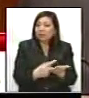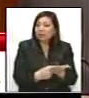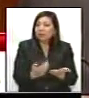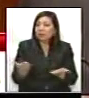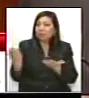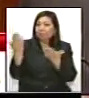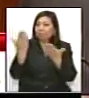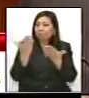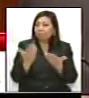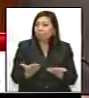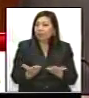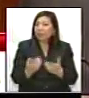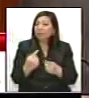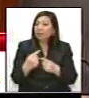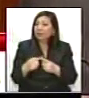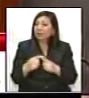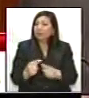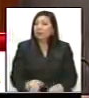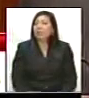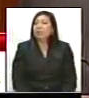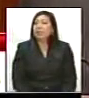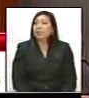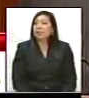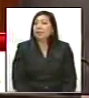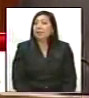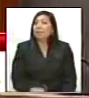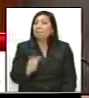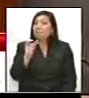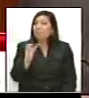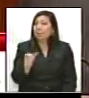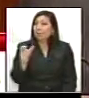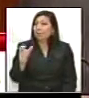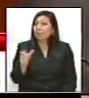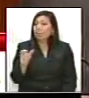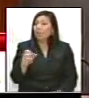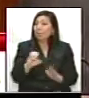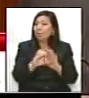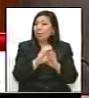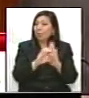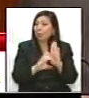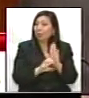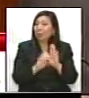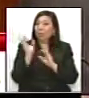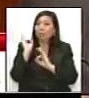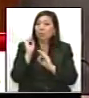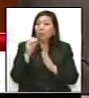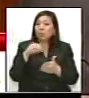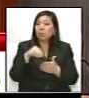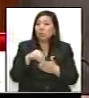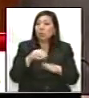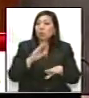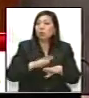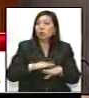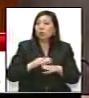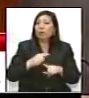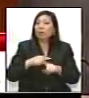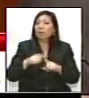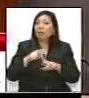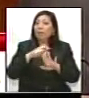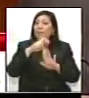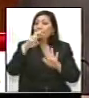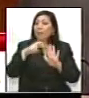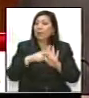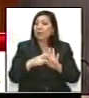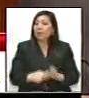invitado a varios expertos en materia constitucional a que expongan su posición respecto a varios proyectos